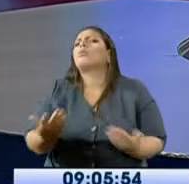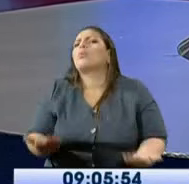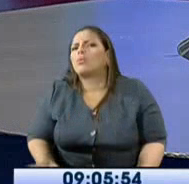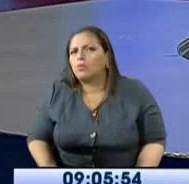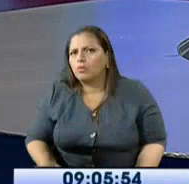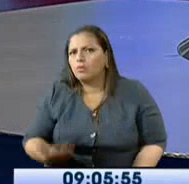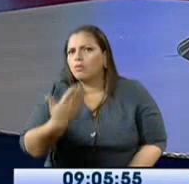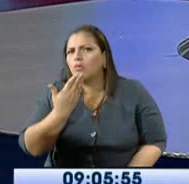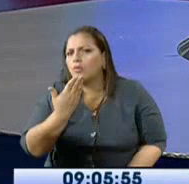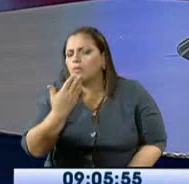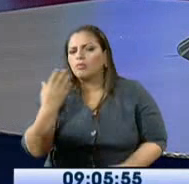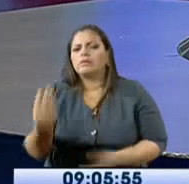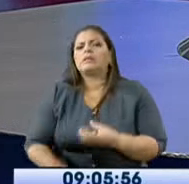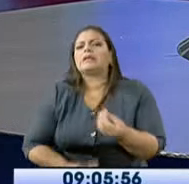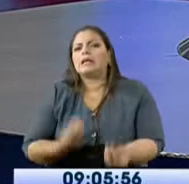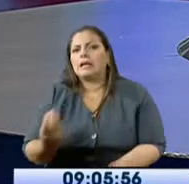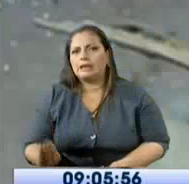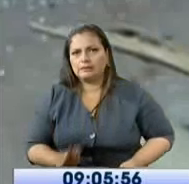pequeñas molestias.